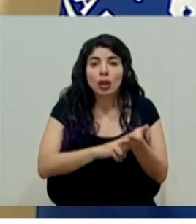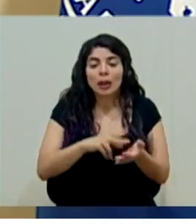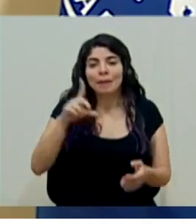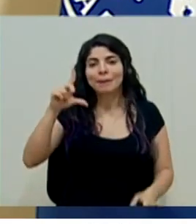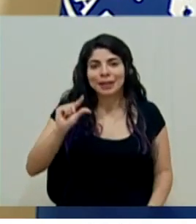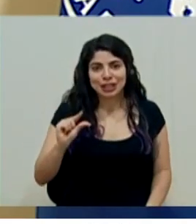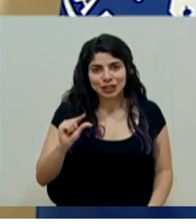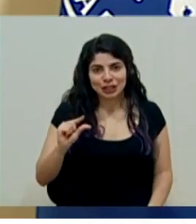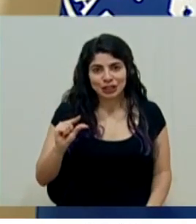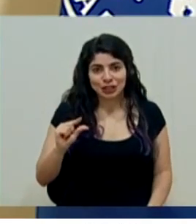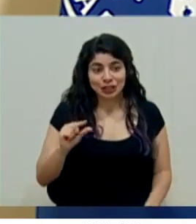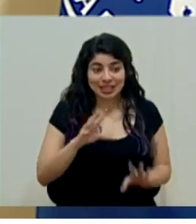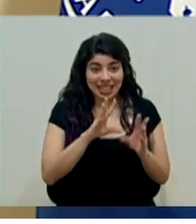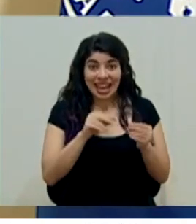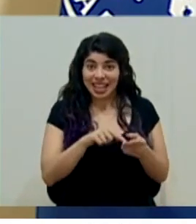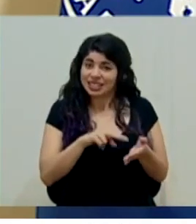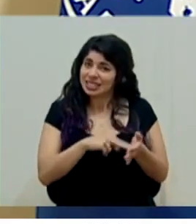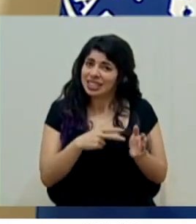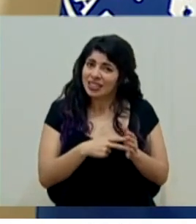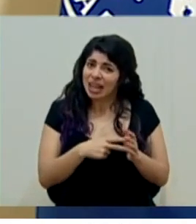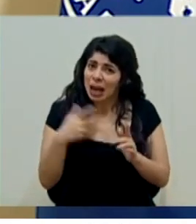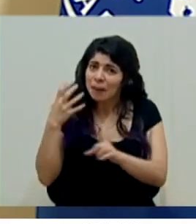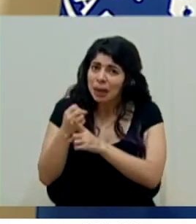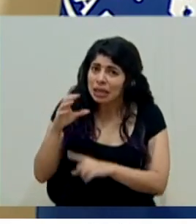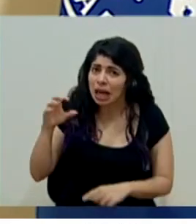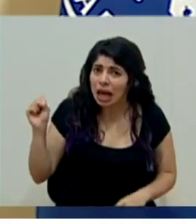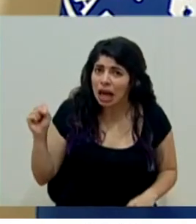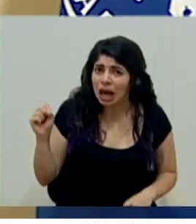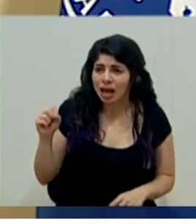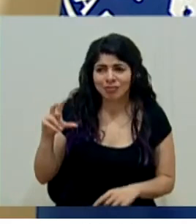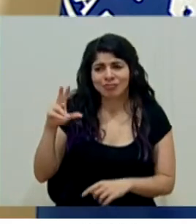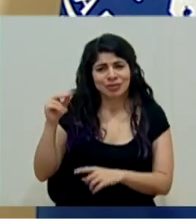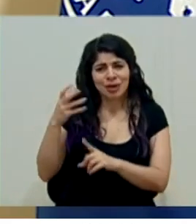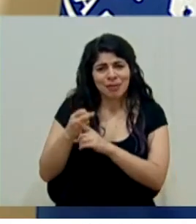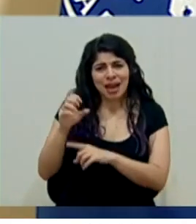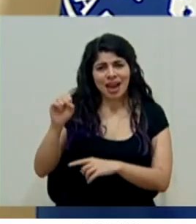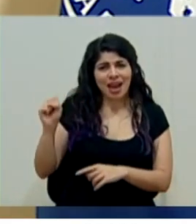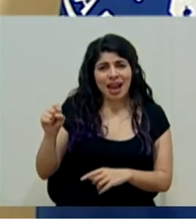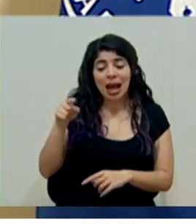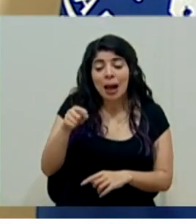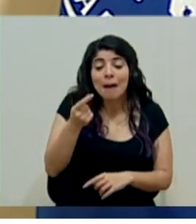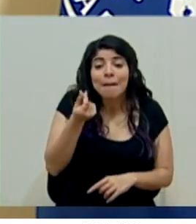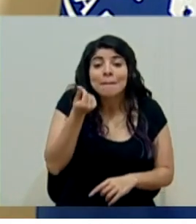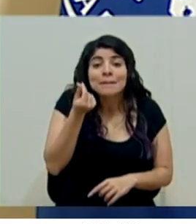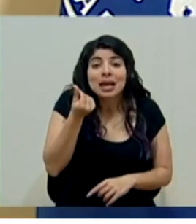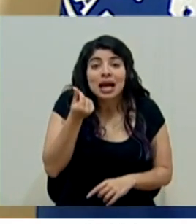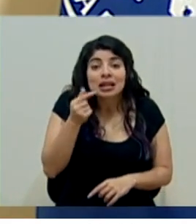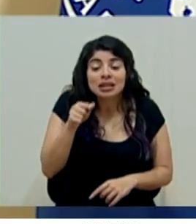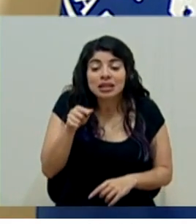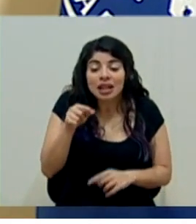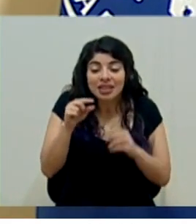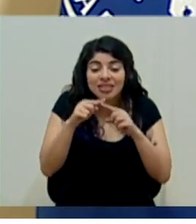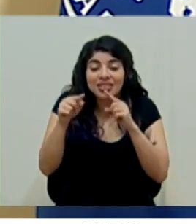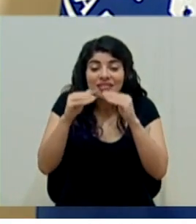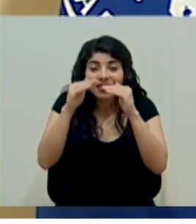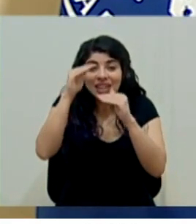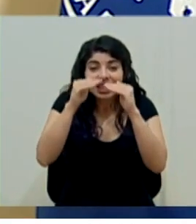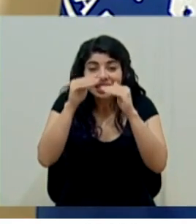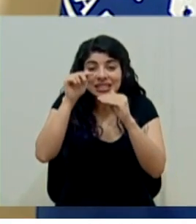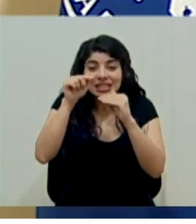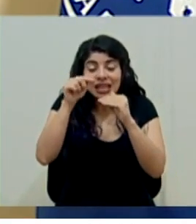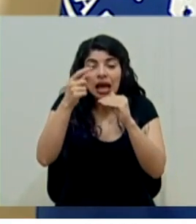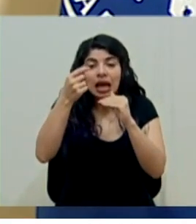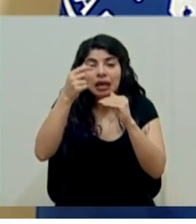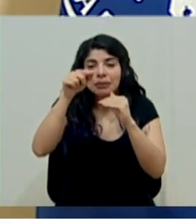contratación. Eso no es que va a afectar ni a la caja, no va a afectar a la caja. Ese monto es el que va